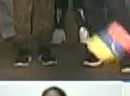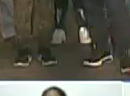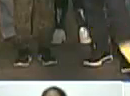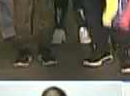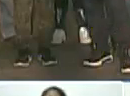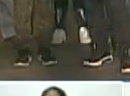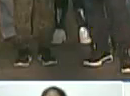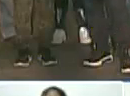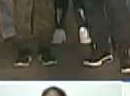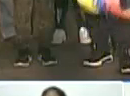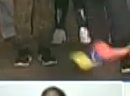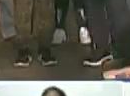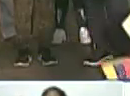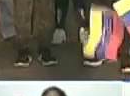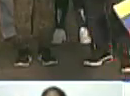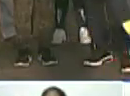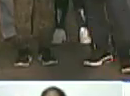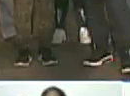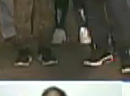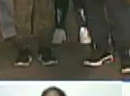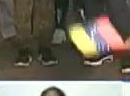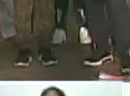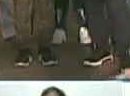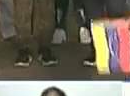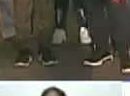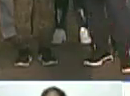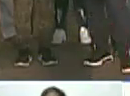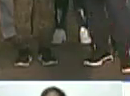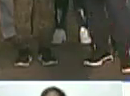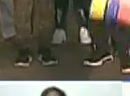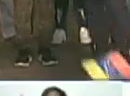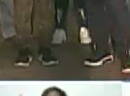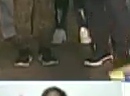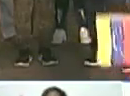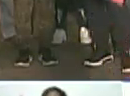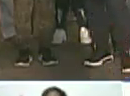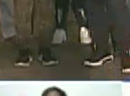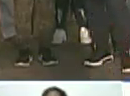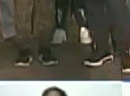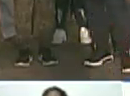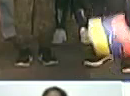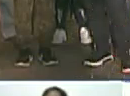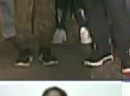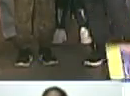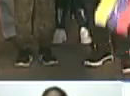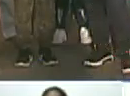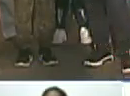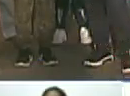¿Estos logros lo ven en Facebook? Entonces falta TikTok.